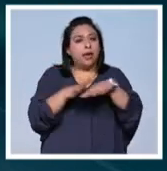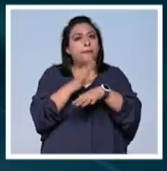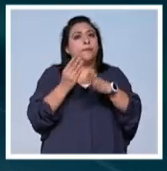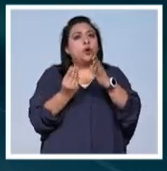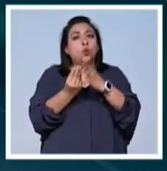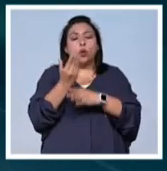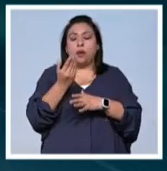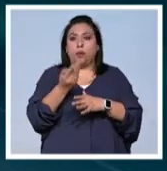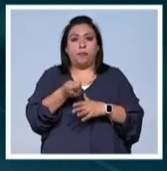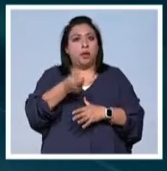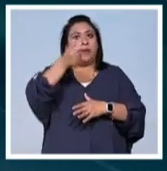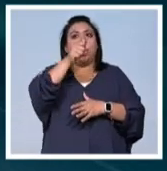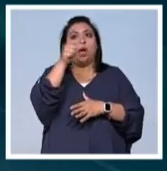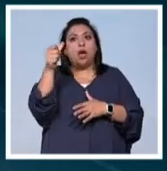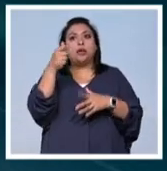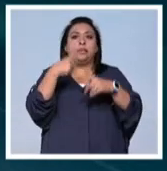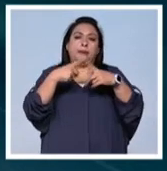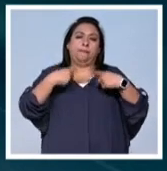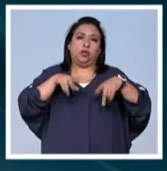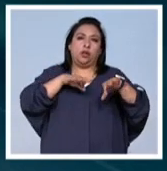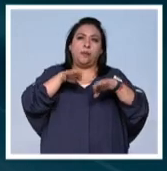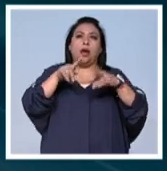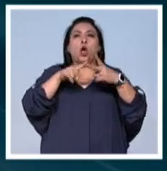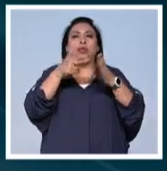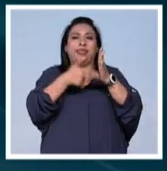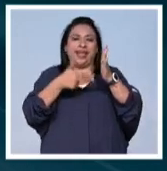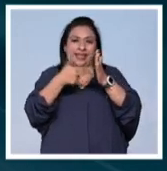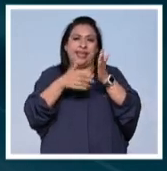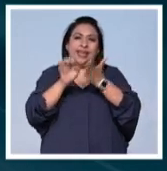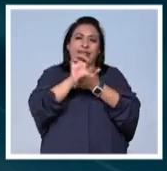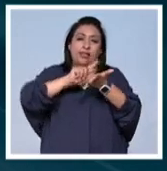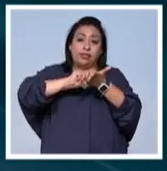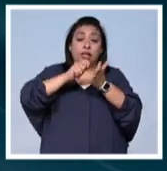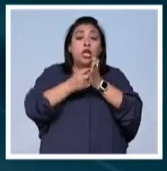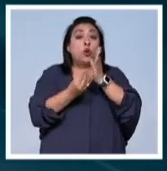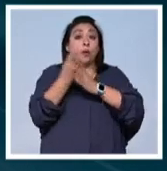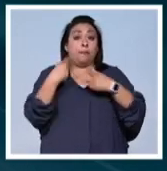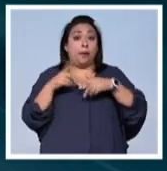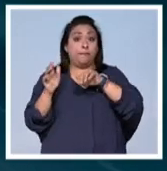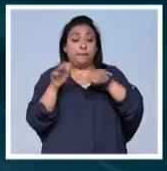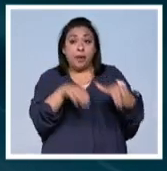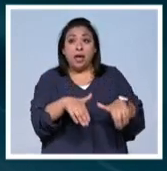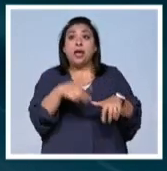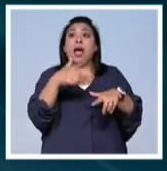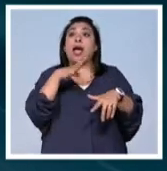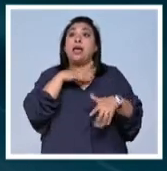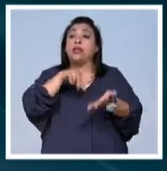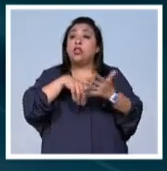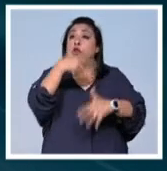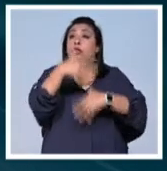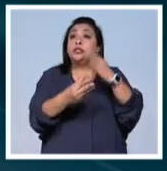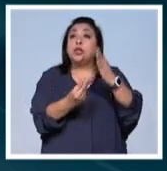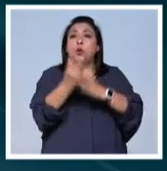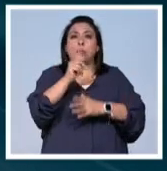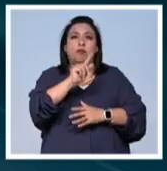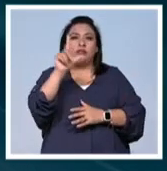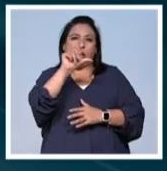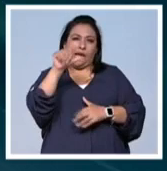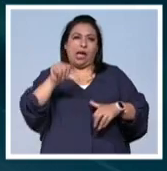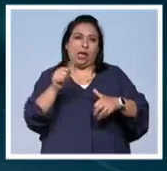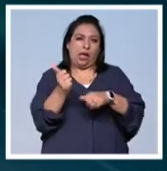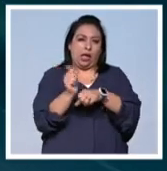inédita de su elenco y sus talleres esceno técnicos entre los nuevos integrantes se encuentran 15 nuevos profesionales en